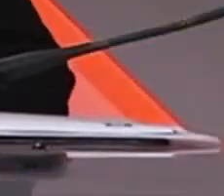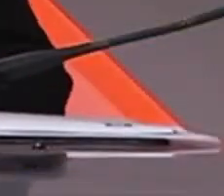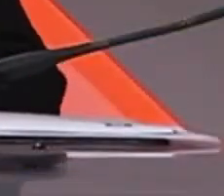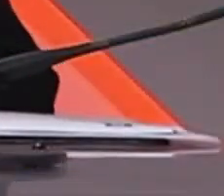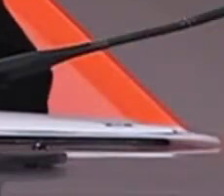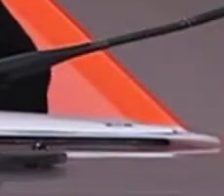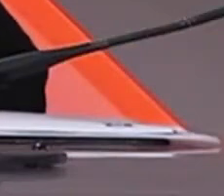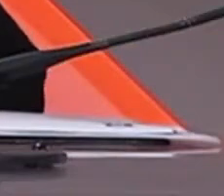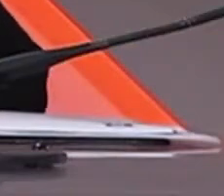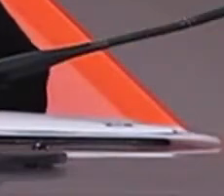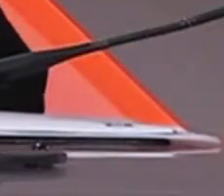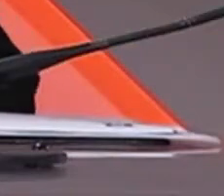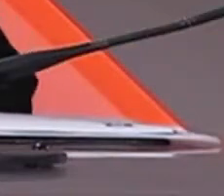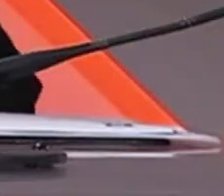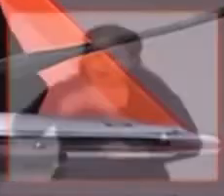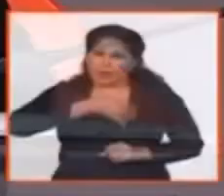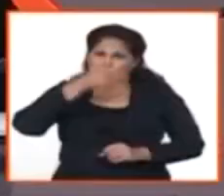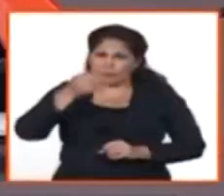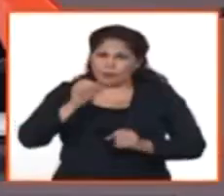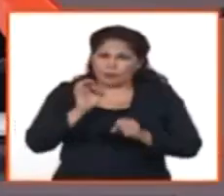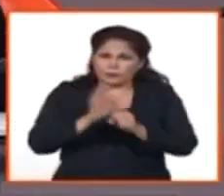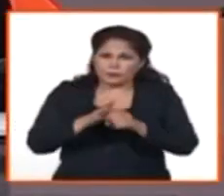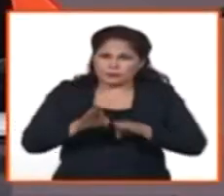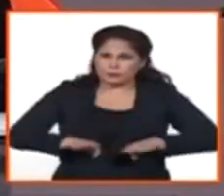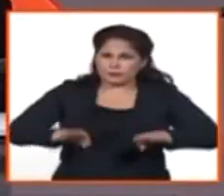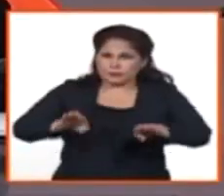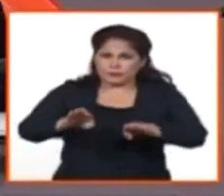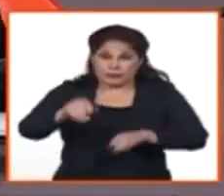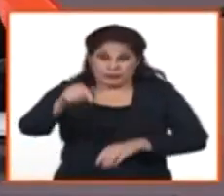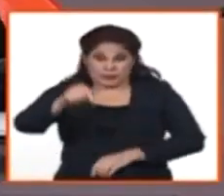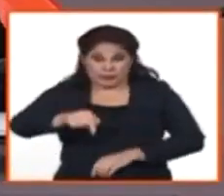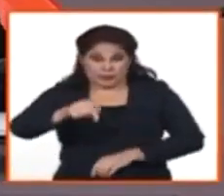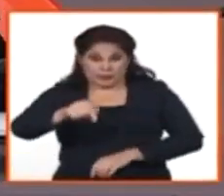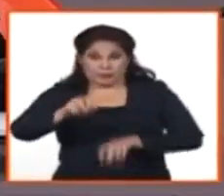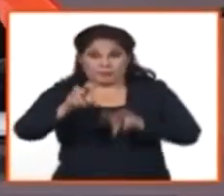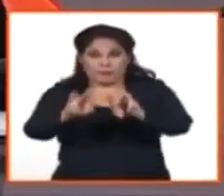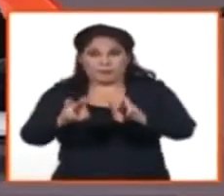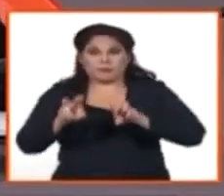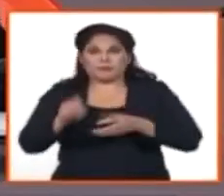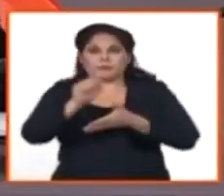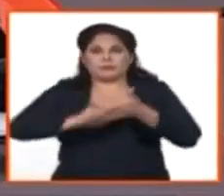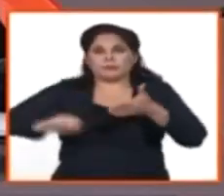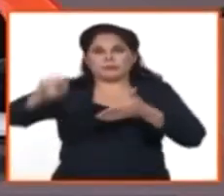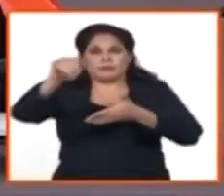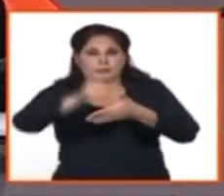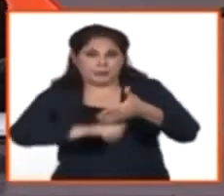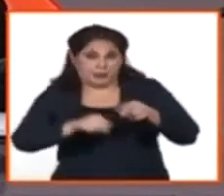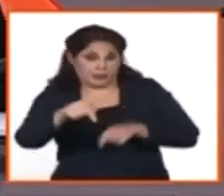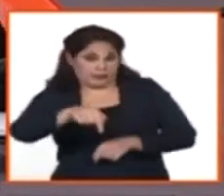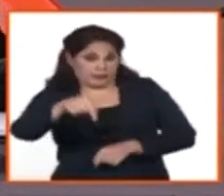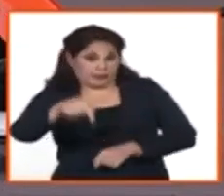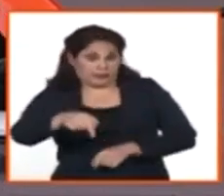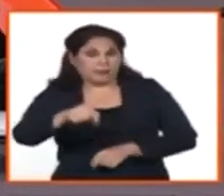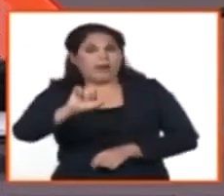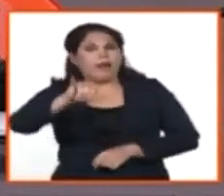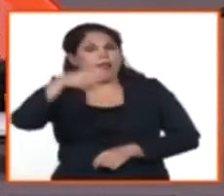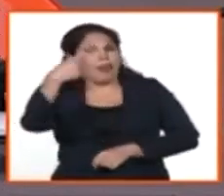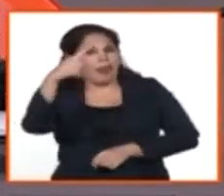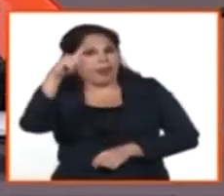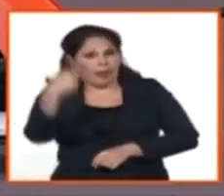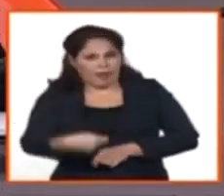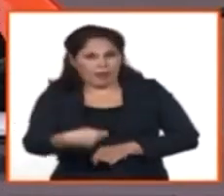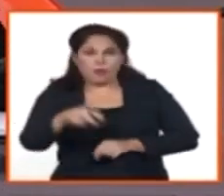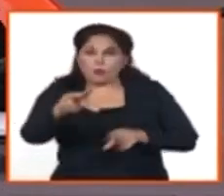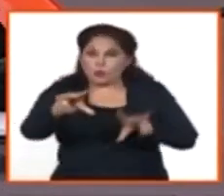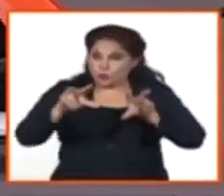Bueno, como señalamos en nuestra introducción, en su próxima sesión, de las tres que tendrá este año, al menos planificada, la